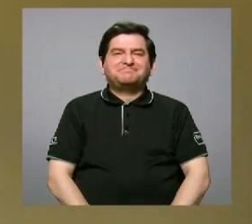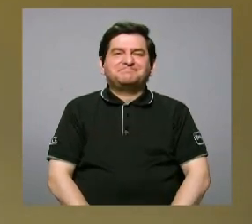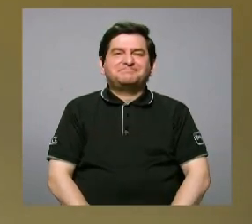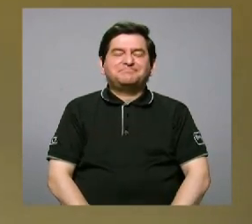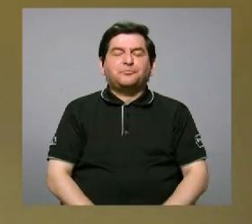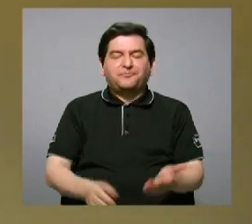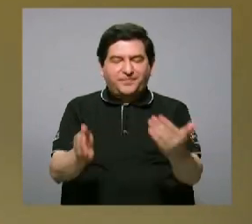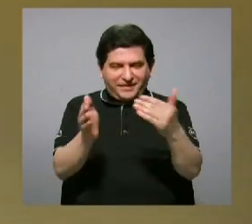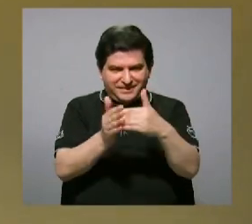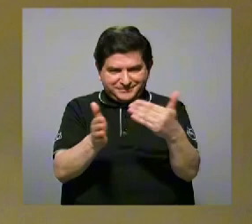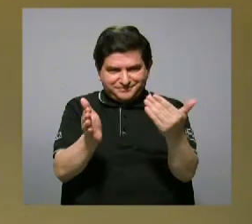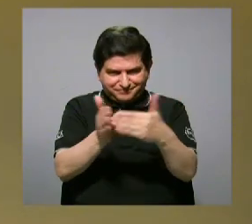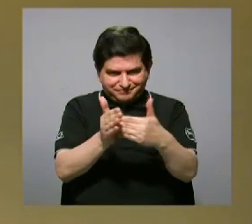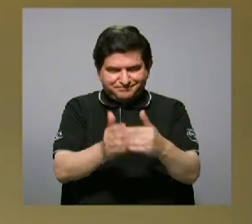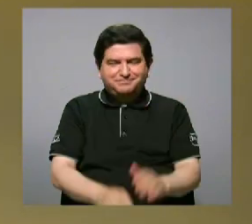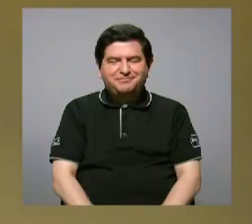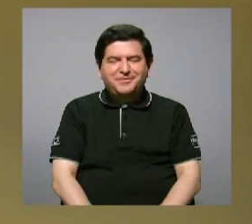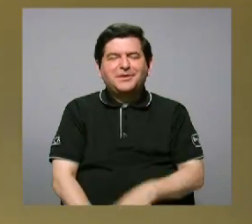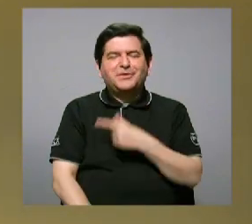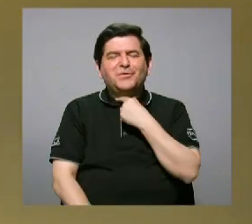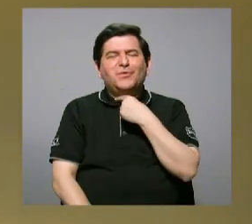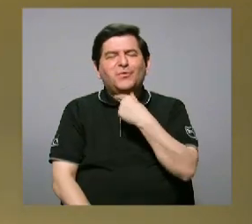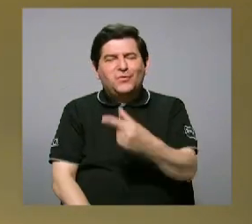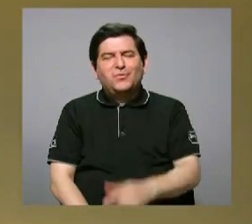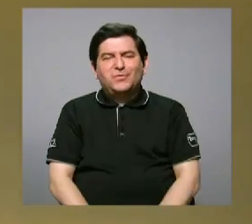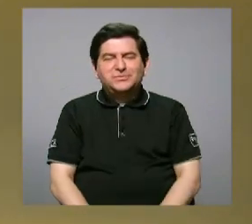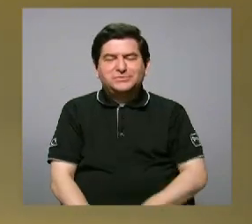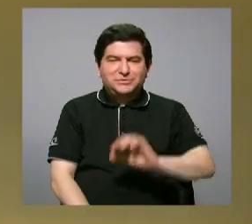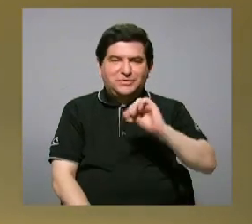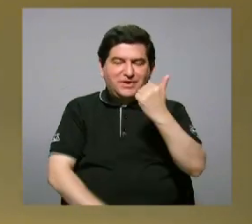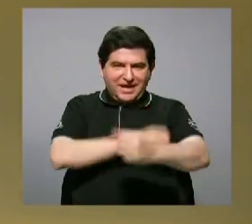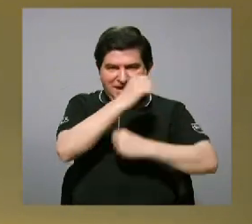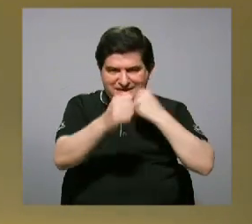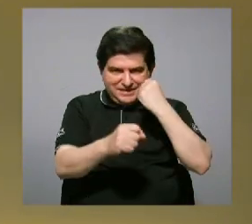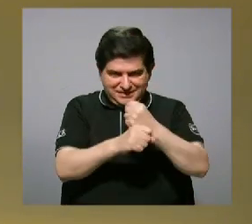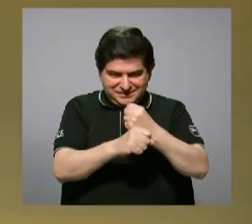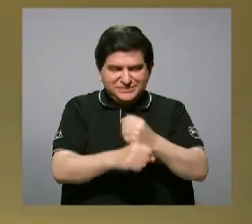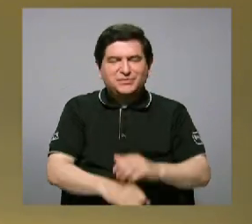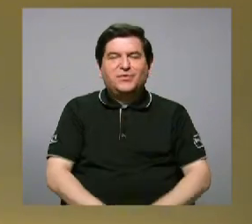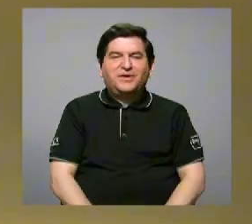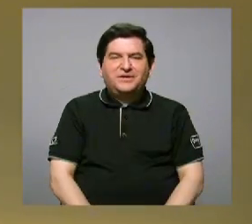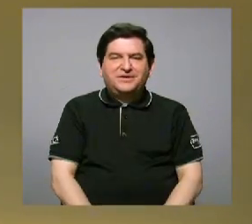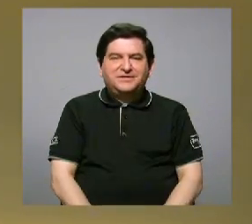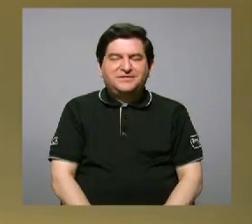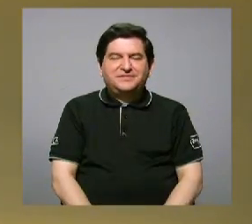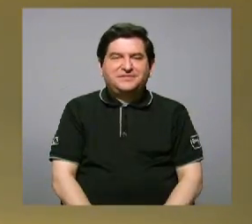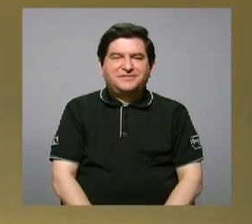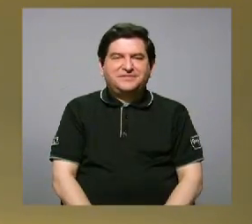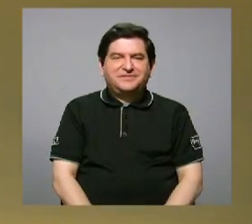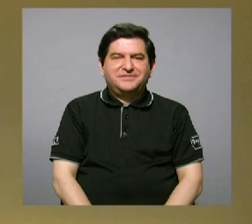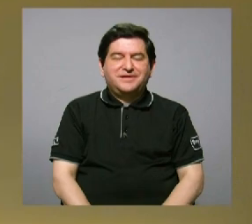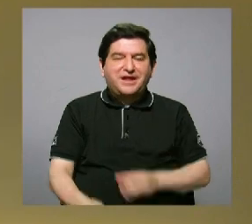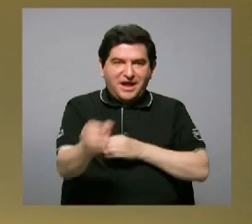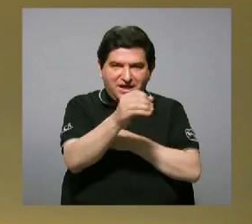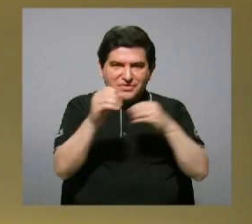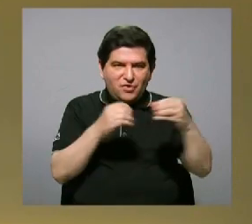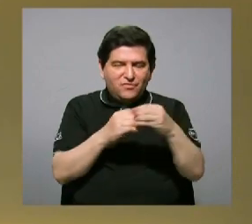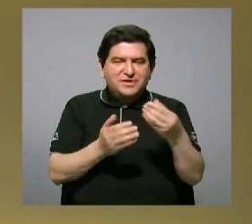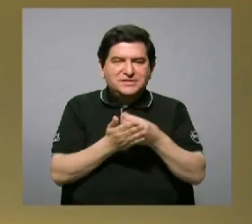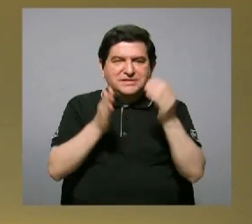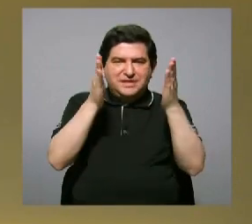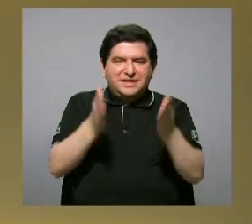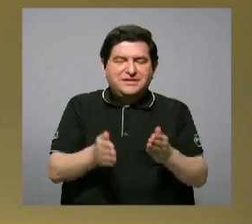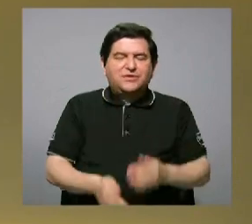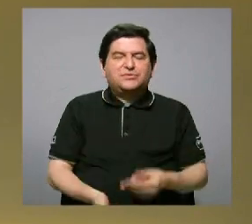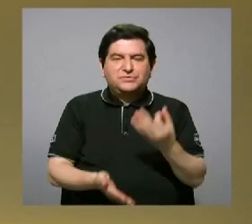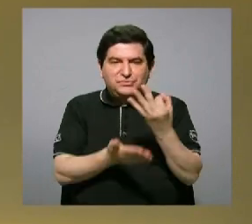De nuevo, fue un gusto que en el 10º aniversario de la Oficina del Consumidor